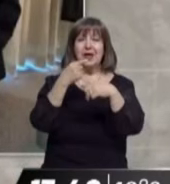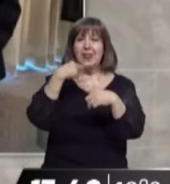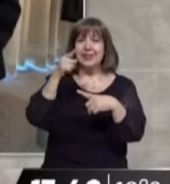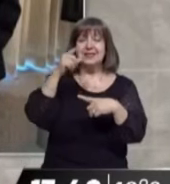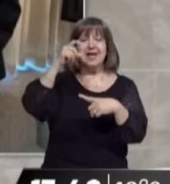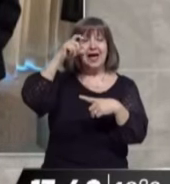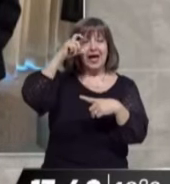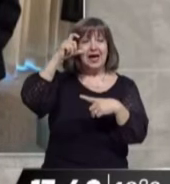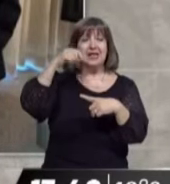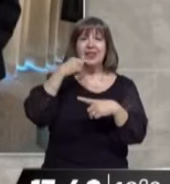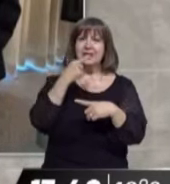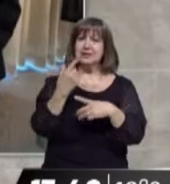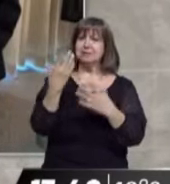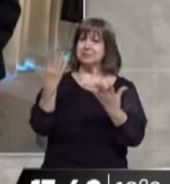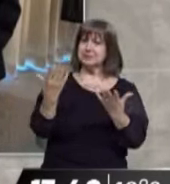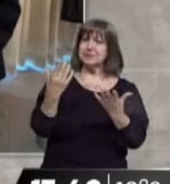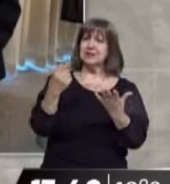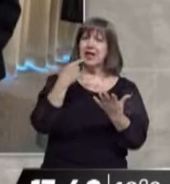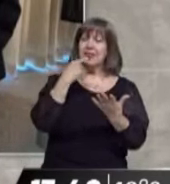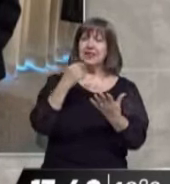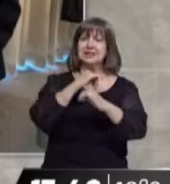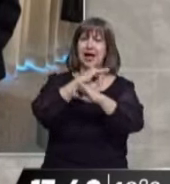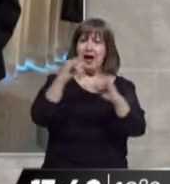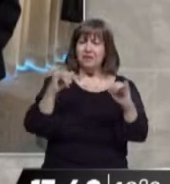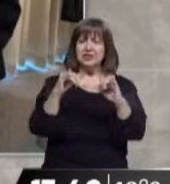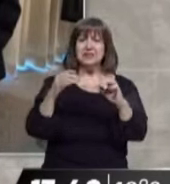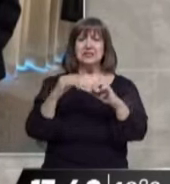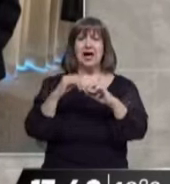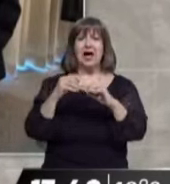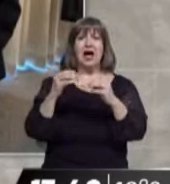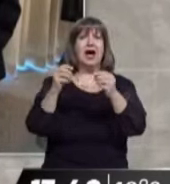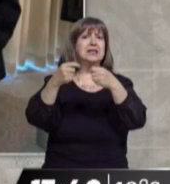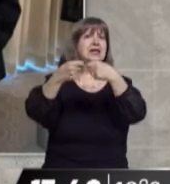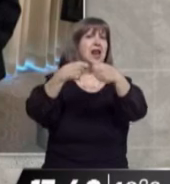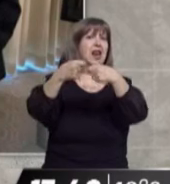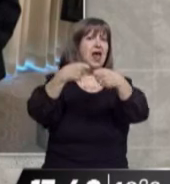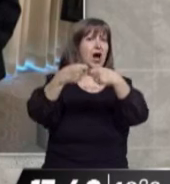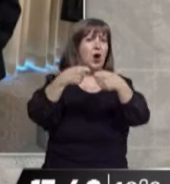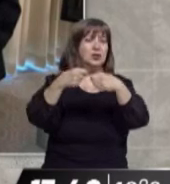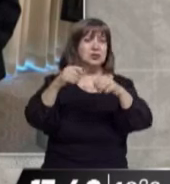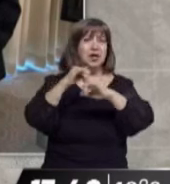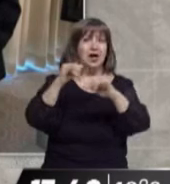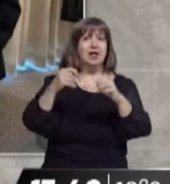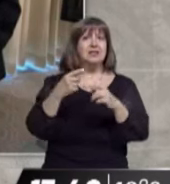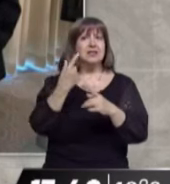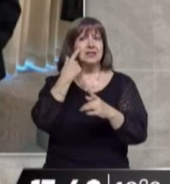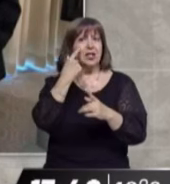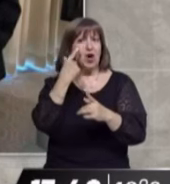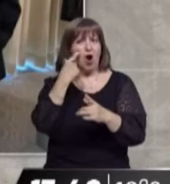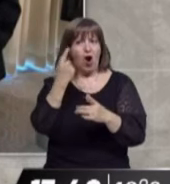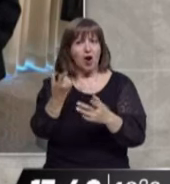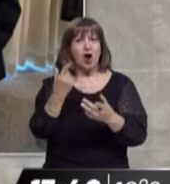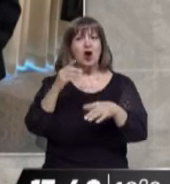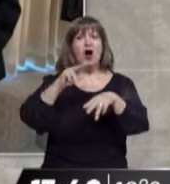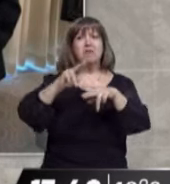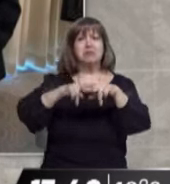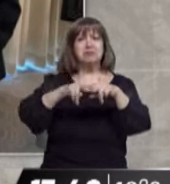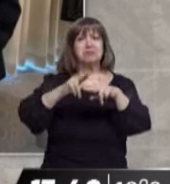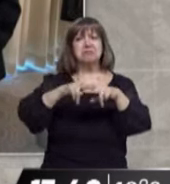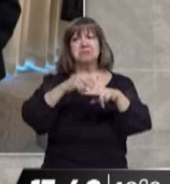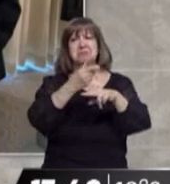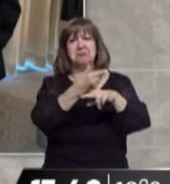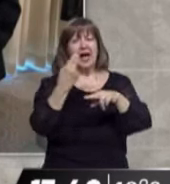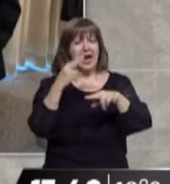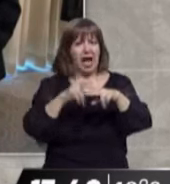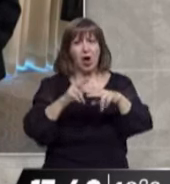nivel mundial recomendaba invertir en la Argentina. Y de esta forma lo decía, recomiendo invertir en la Argentina.